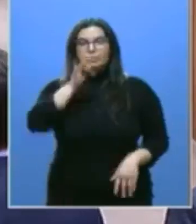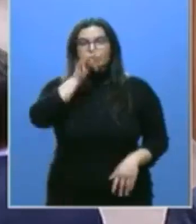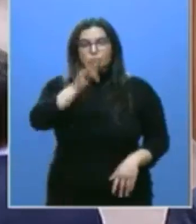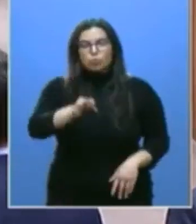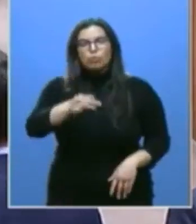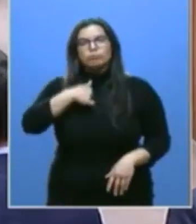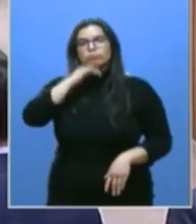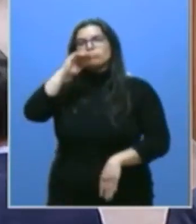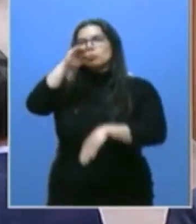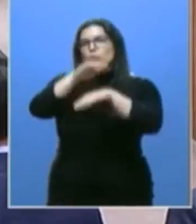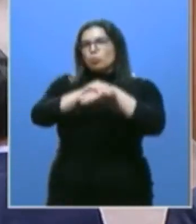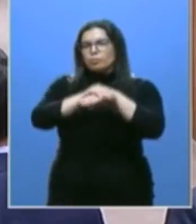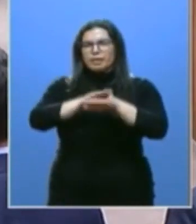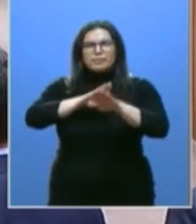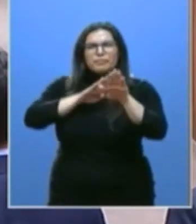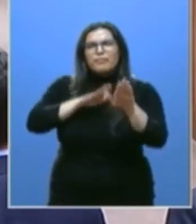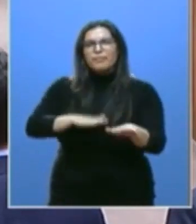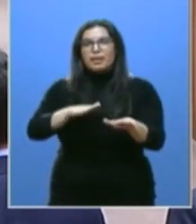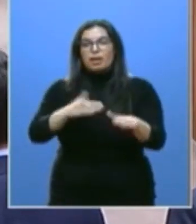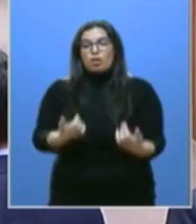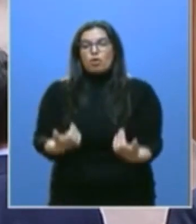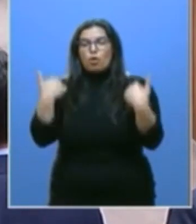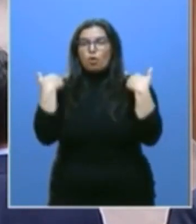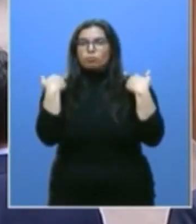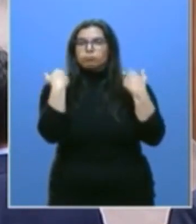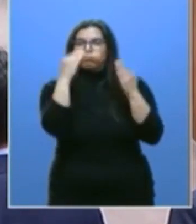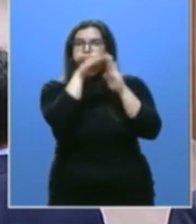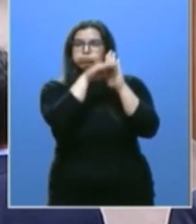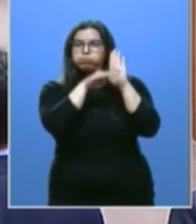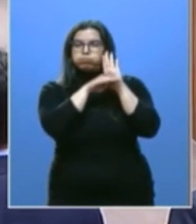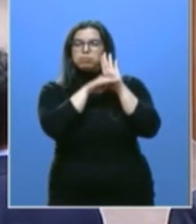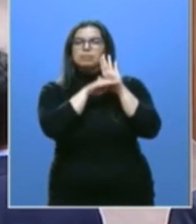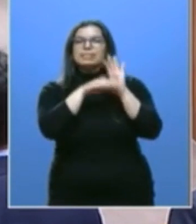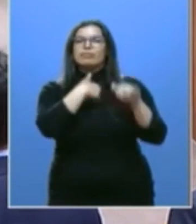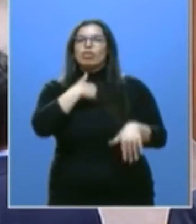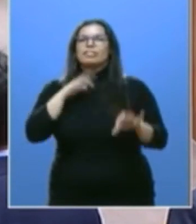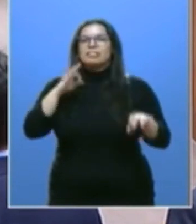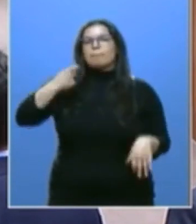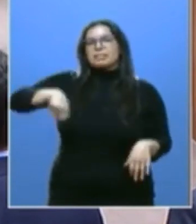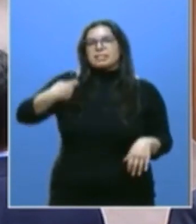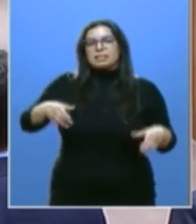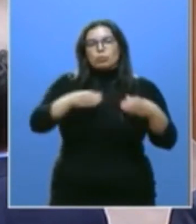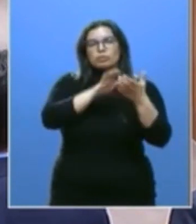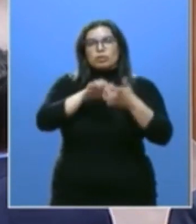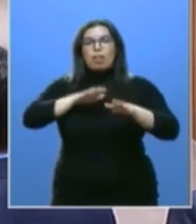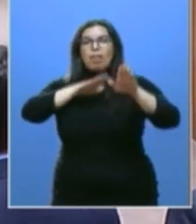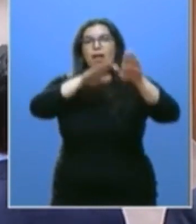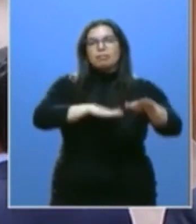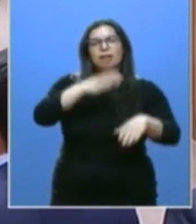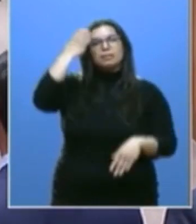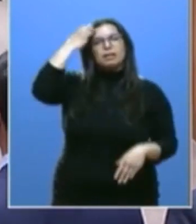realmente las obligaciones del cargo de presidente de la junta de castilla y léon con lealtad al rey